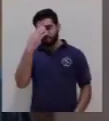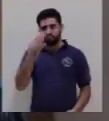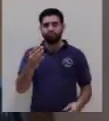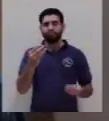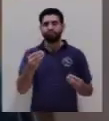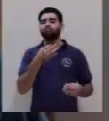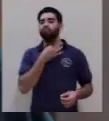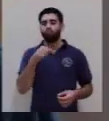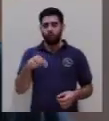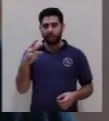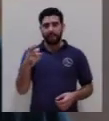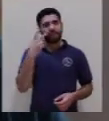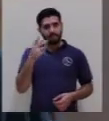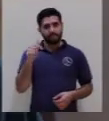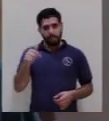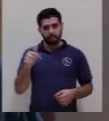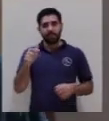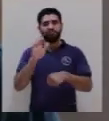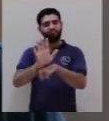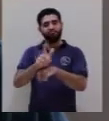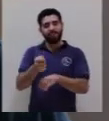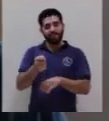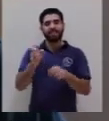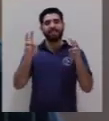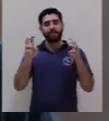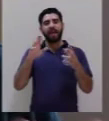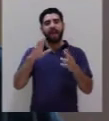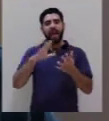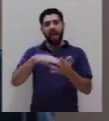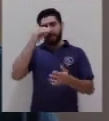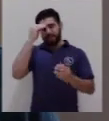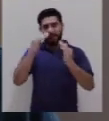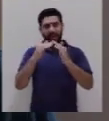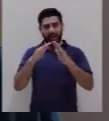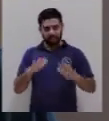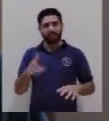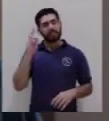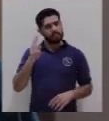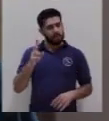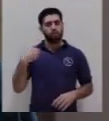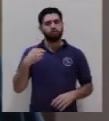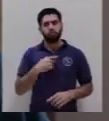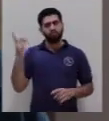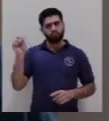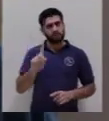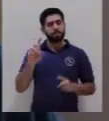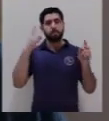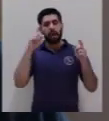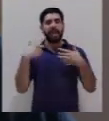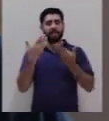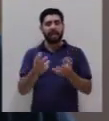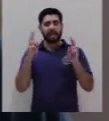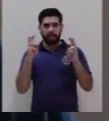¿Qué tal, amigos? Bienvenidos a un segmento más de su programa Aprendo en Casa. Hoy, como lo hemos hecho todos los días, tenemos temas de interés para que ustedes